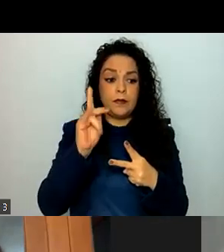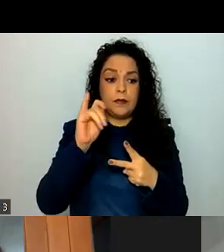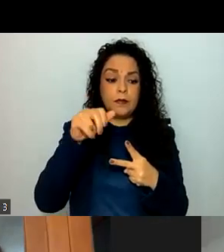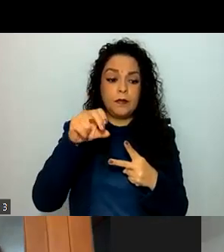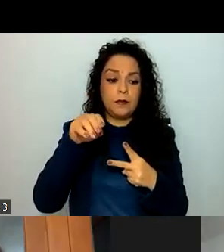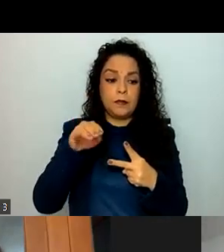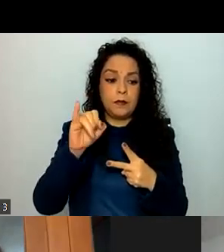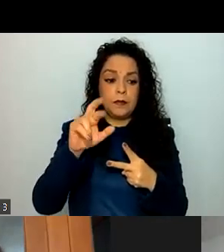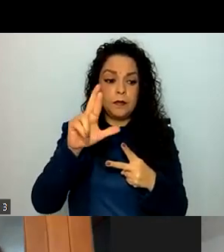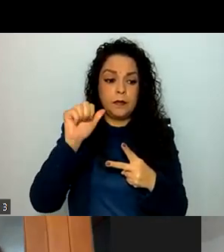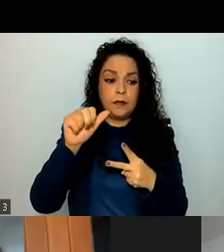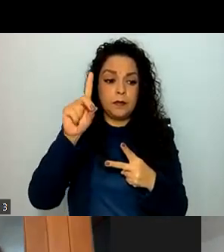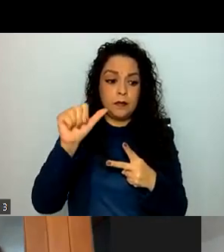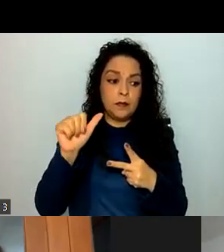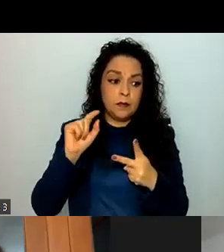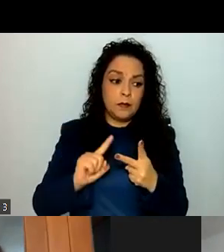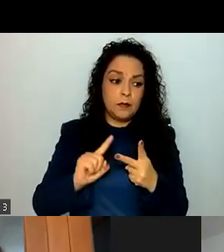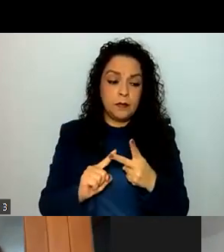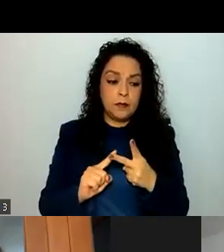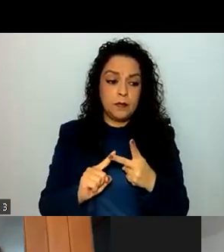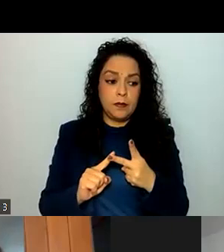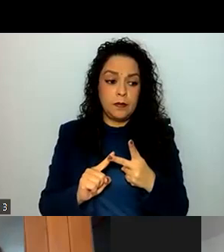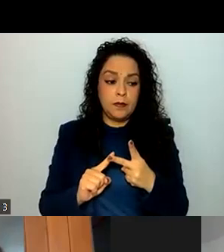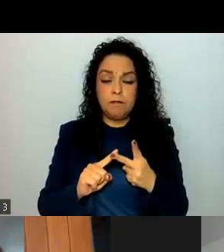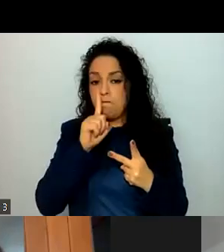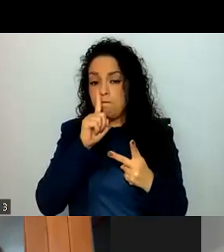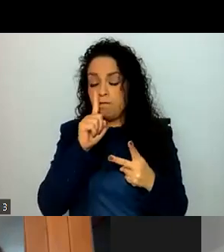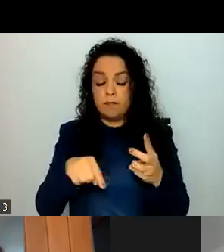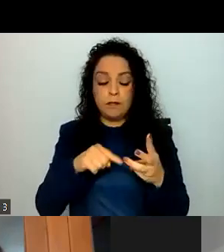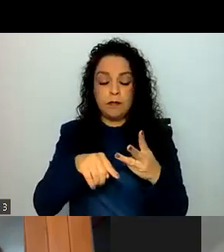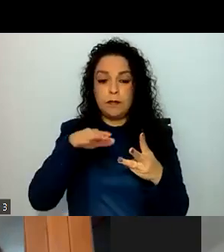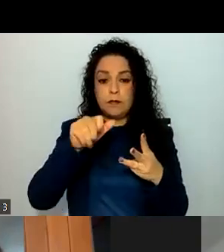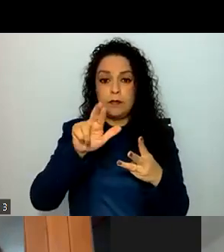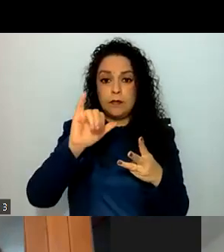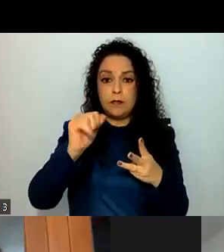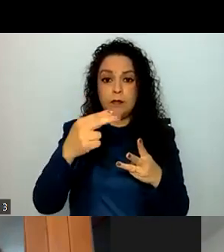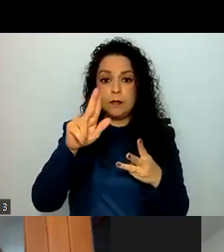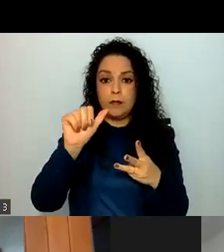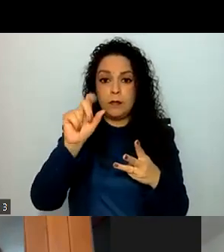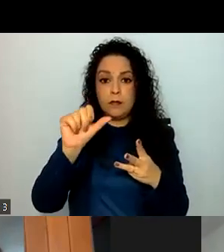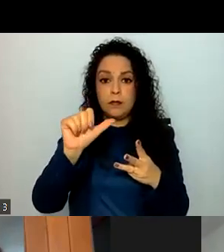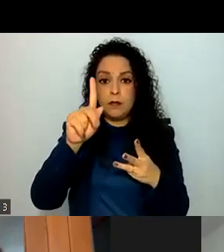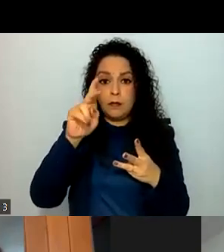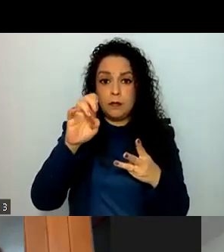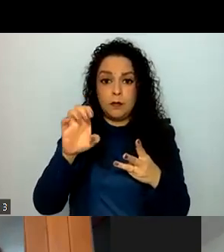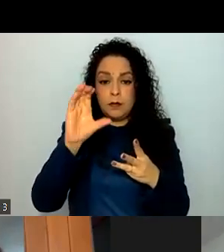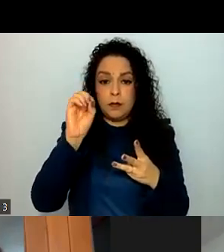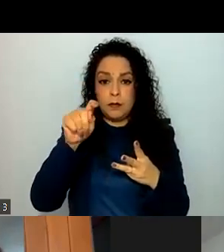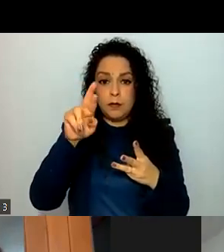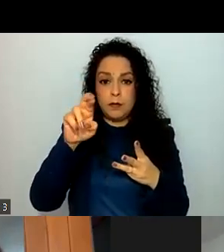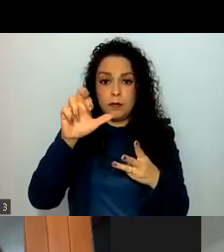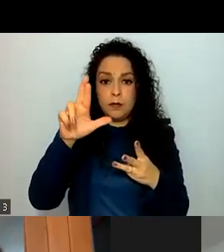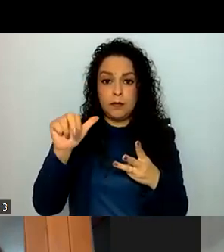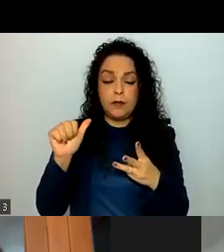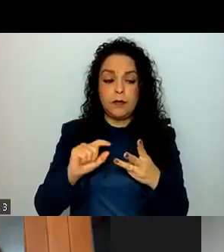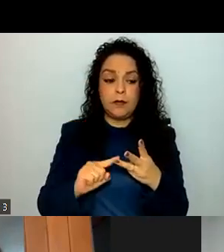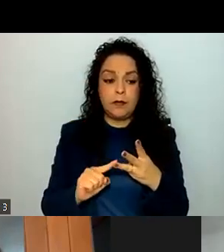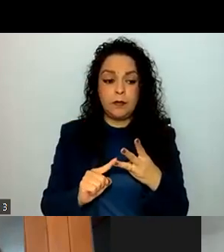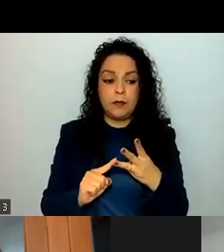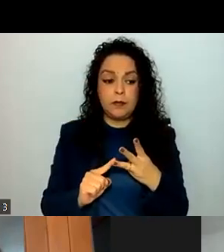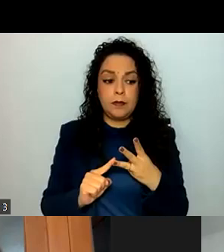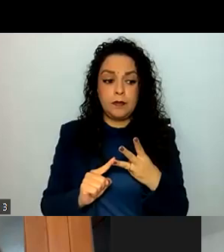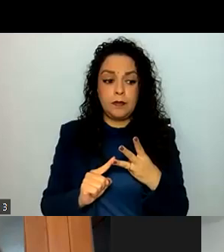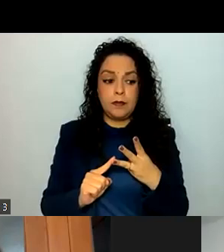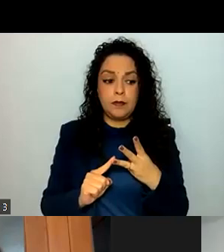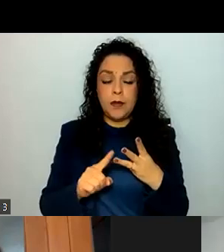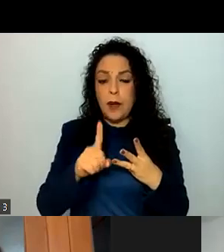el 110 es que eso... Diputada María Guadalupe Chávez Contreras. Creo que ahorita tendríamos que entrar a platicar de este tema.